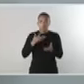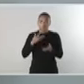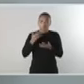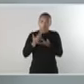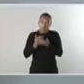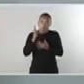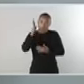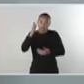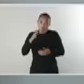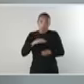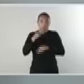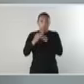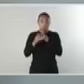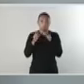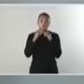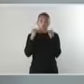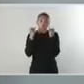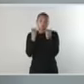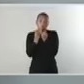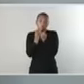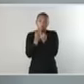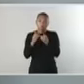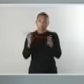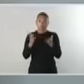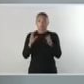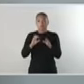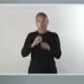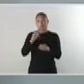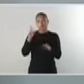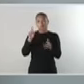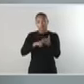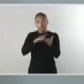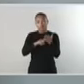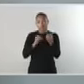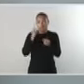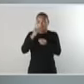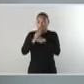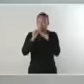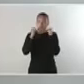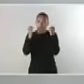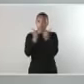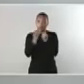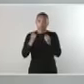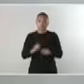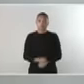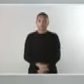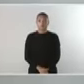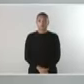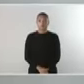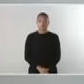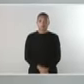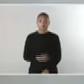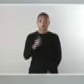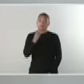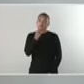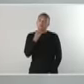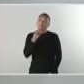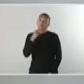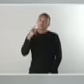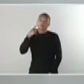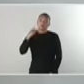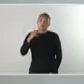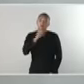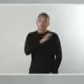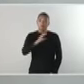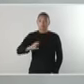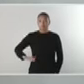todos juntos generando una ola vota por Encuentro Social por un minuto tiene el uso de la palabra